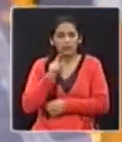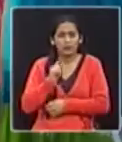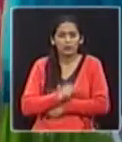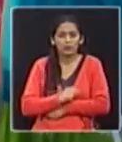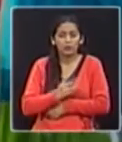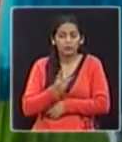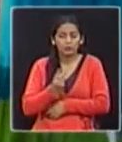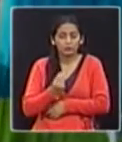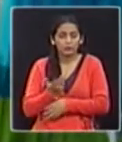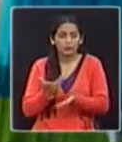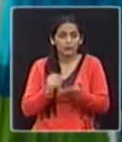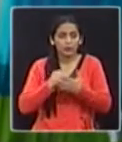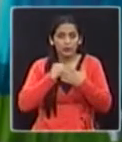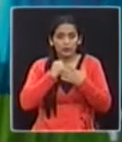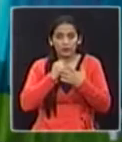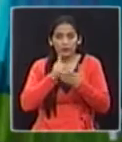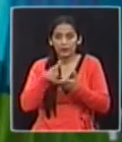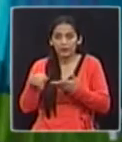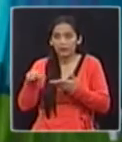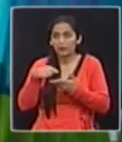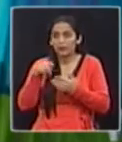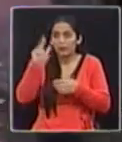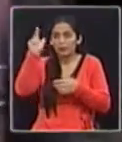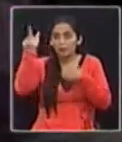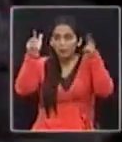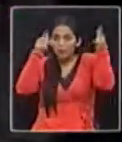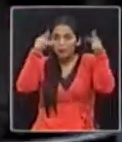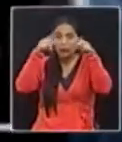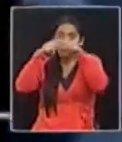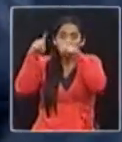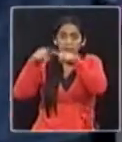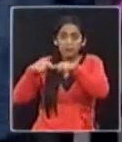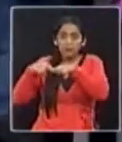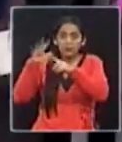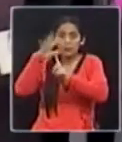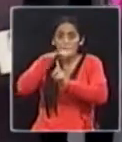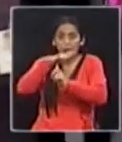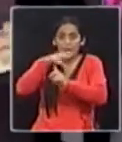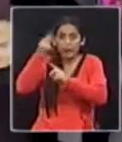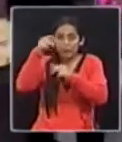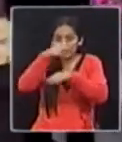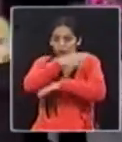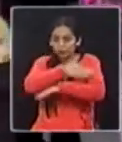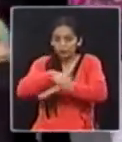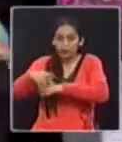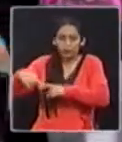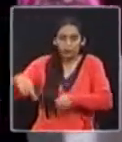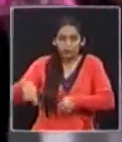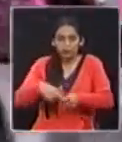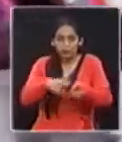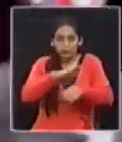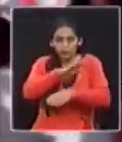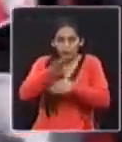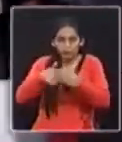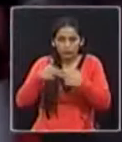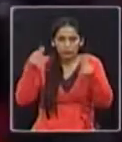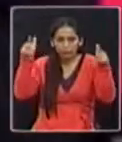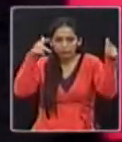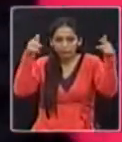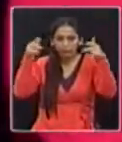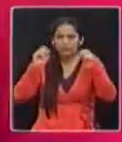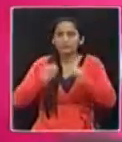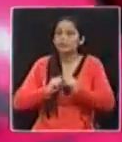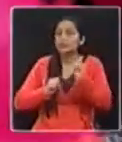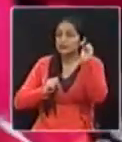para que el consejo de seguridad instale cámaras en las áreas verdes de las márgenes de los ríos y botones de seguridad justamente nosotros lo que vamos a hacer instalar